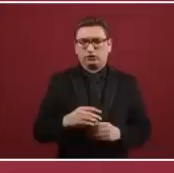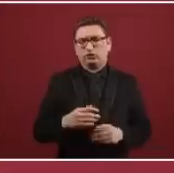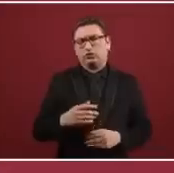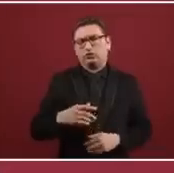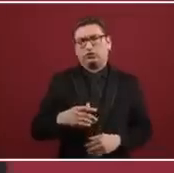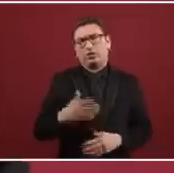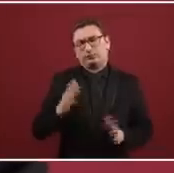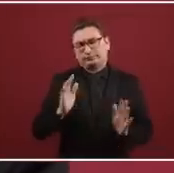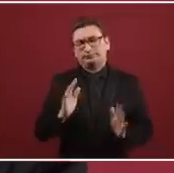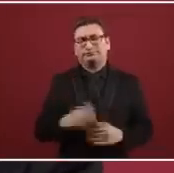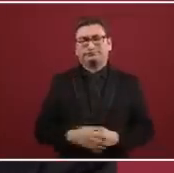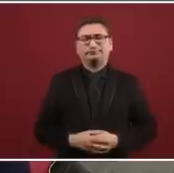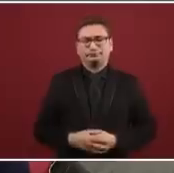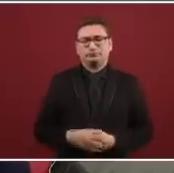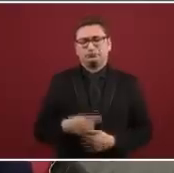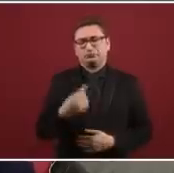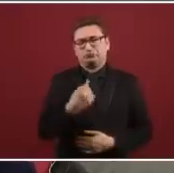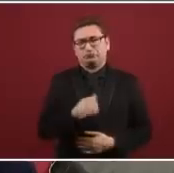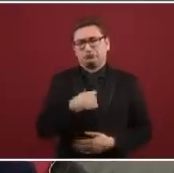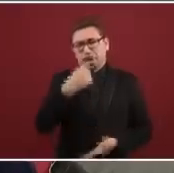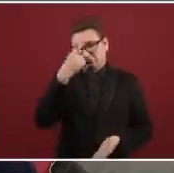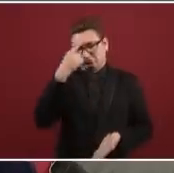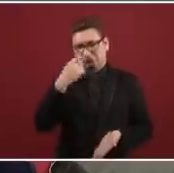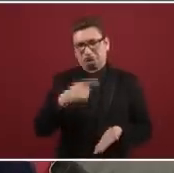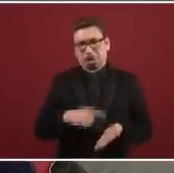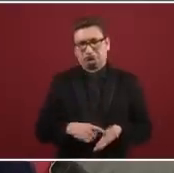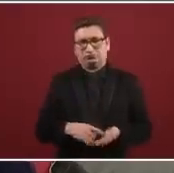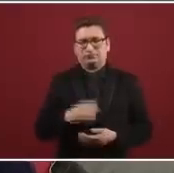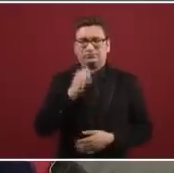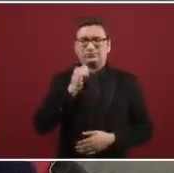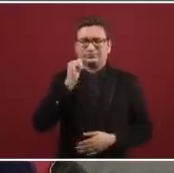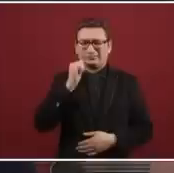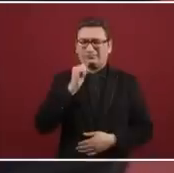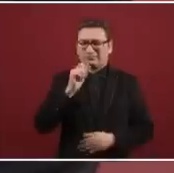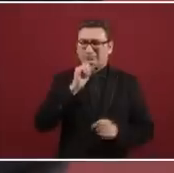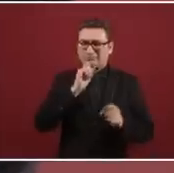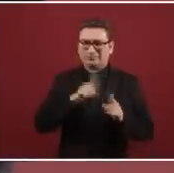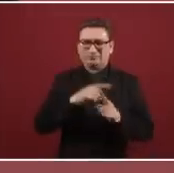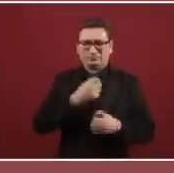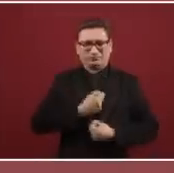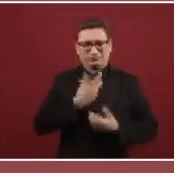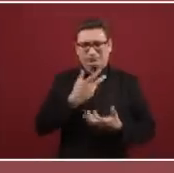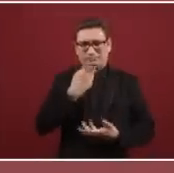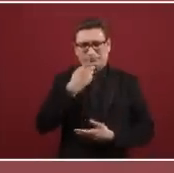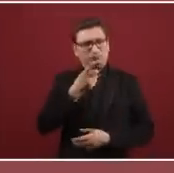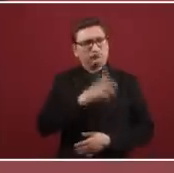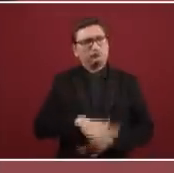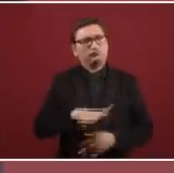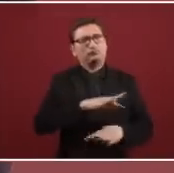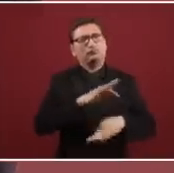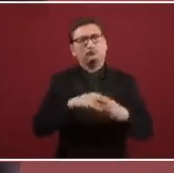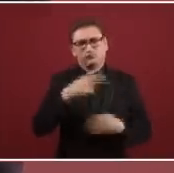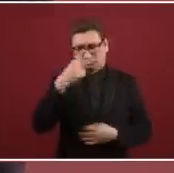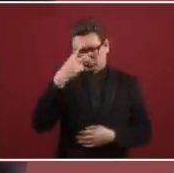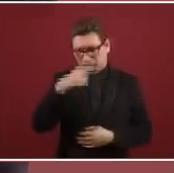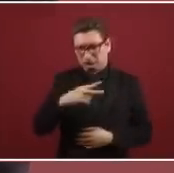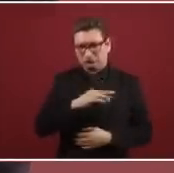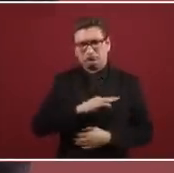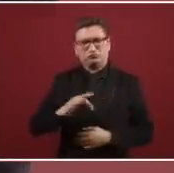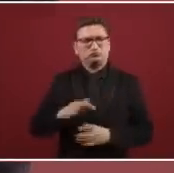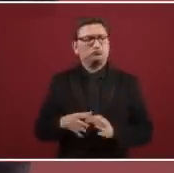pues entonces creo yo, como lo expresé ayer, que todos los mexicanos vamos a cerrar